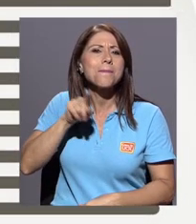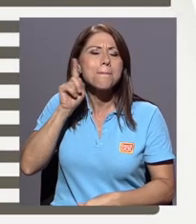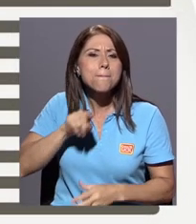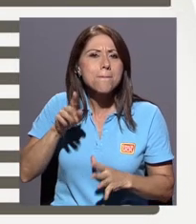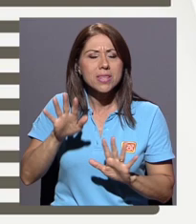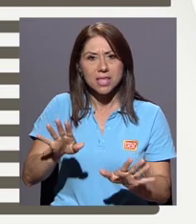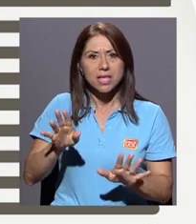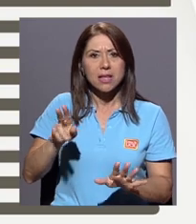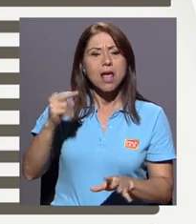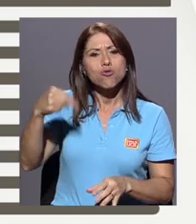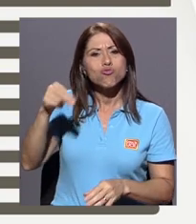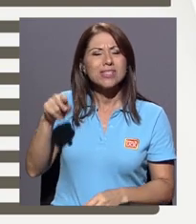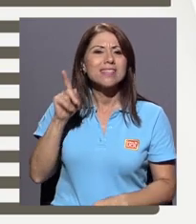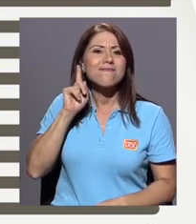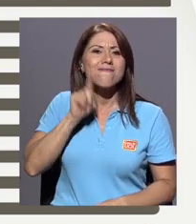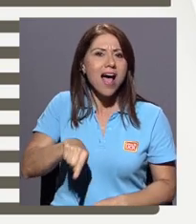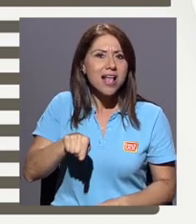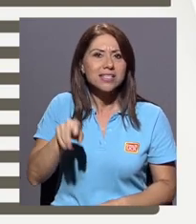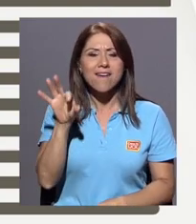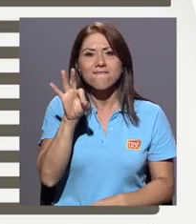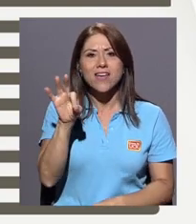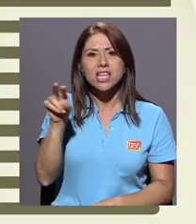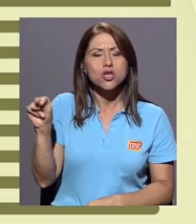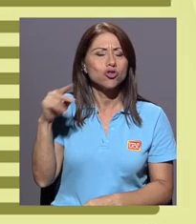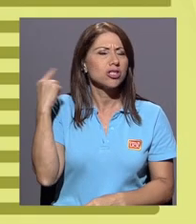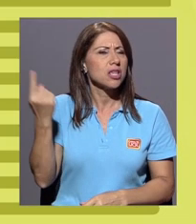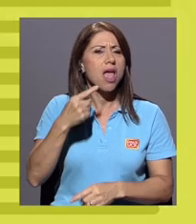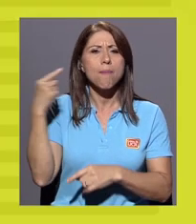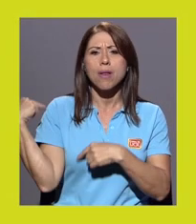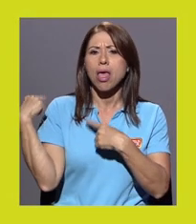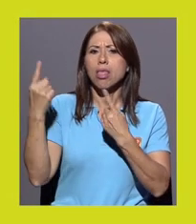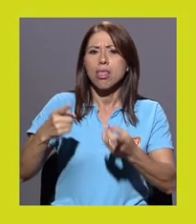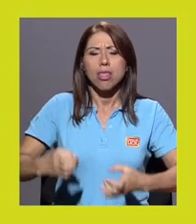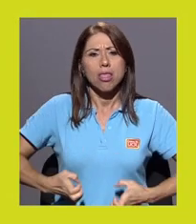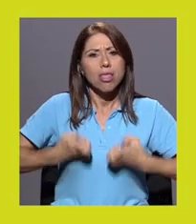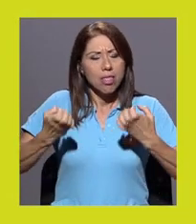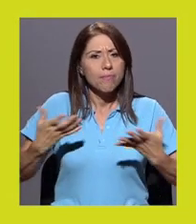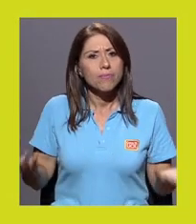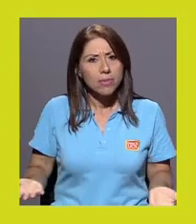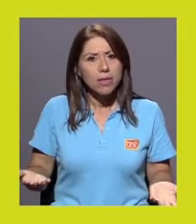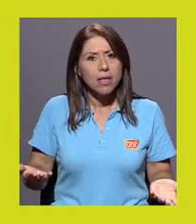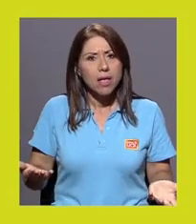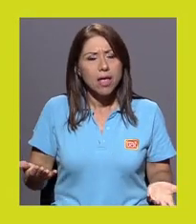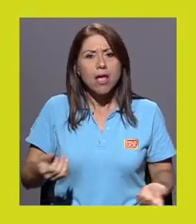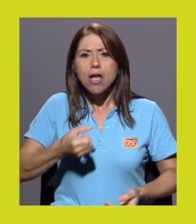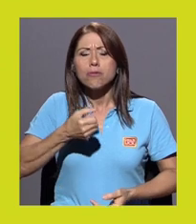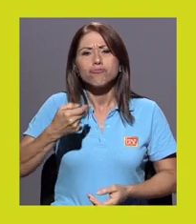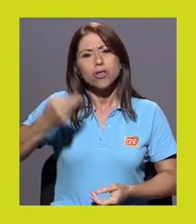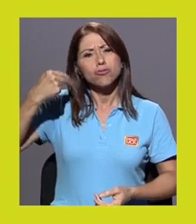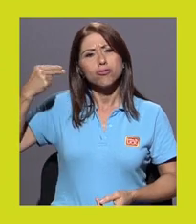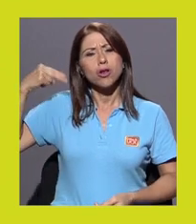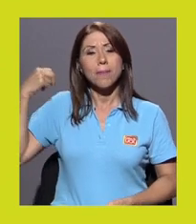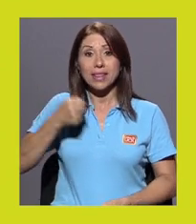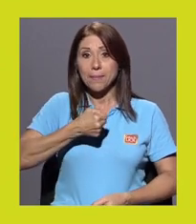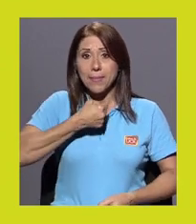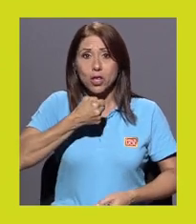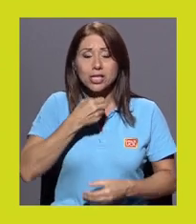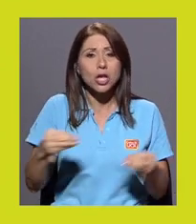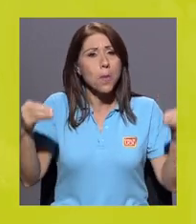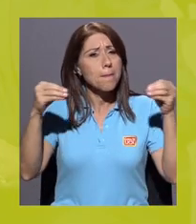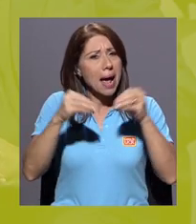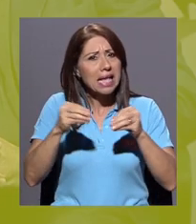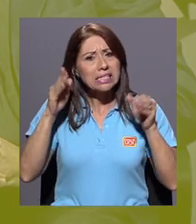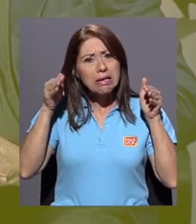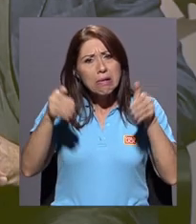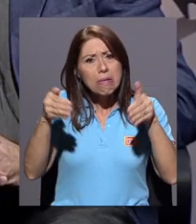noticia falsa, siempre ha existido. De hecho, el periodismo históricamente era más partidario de